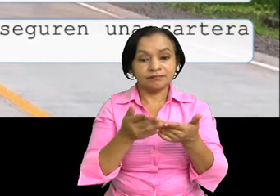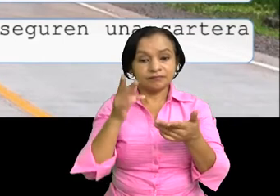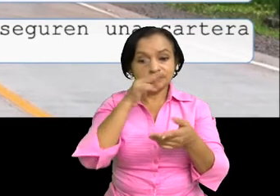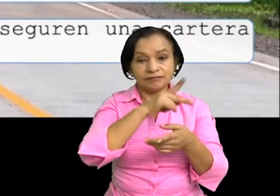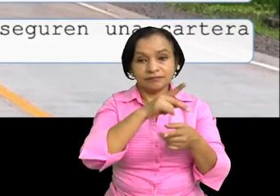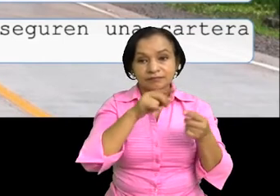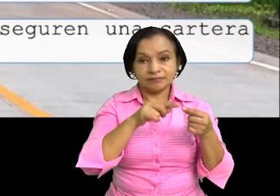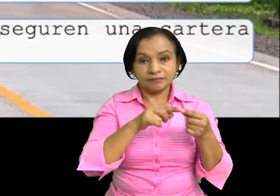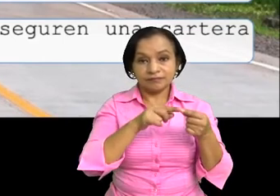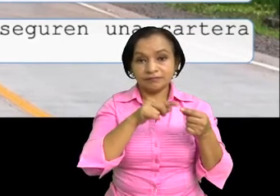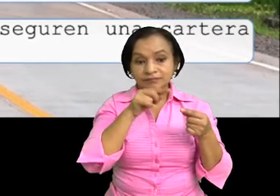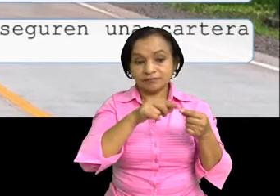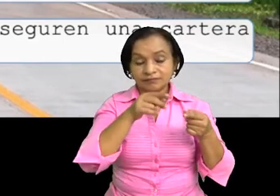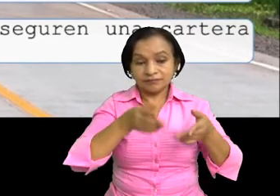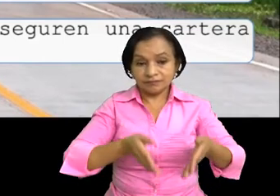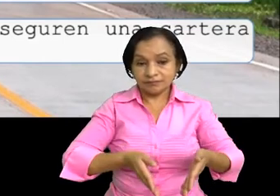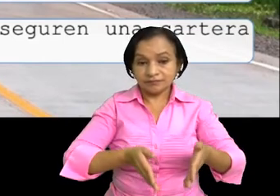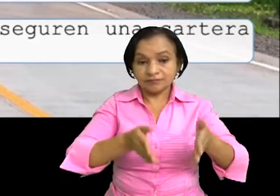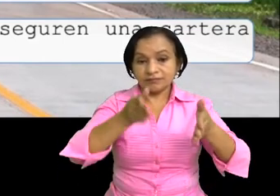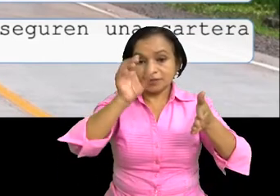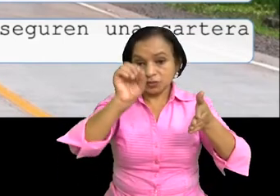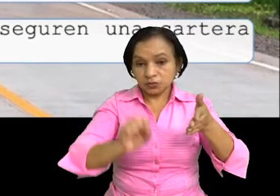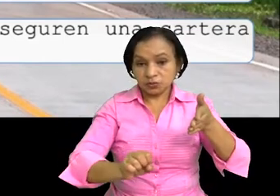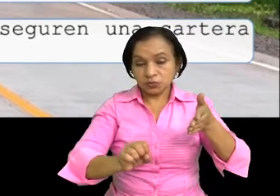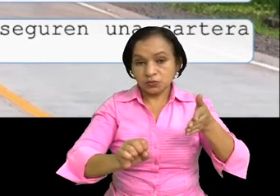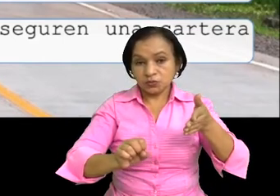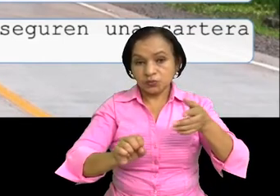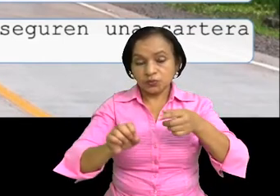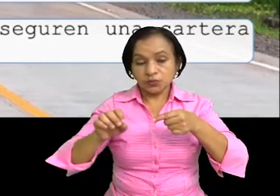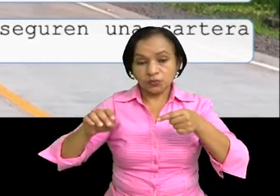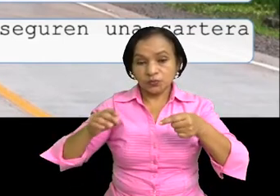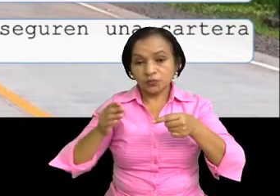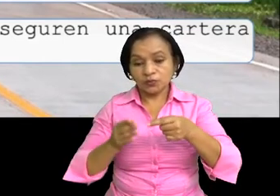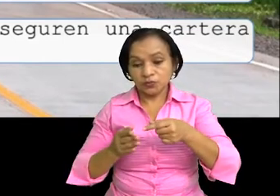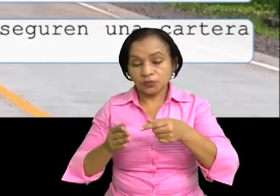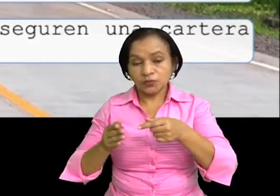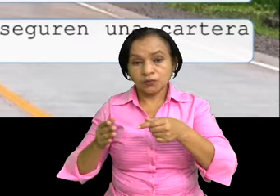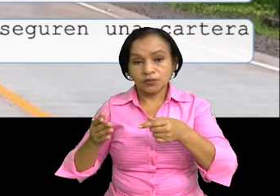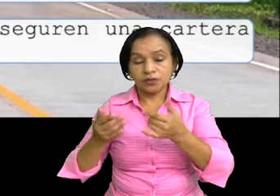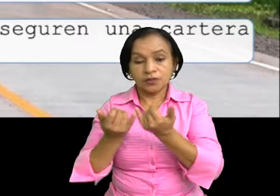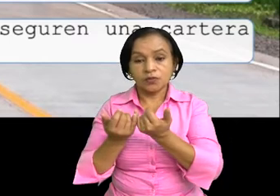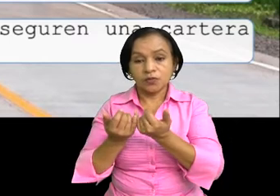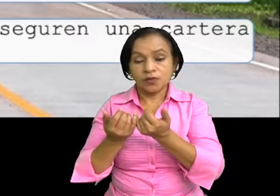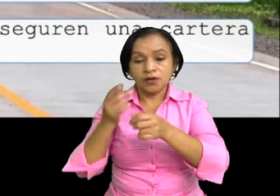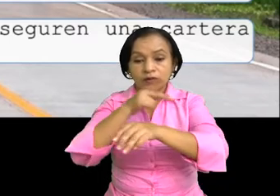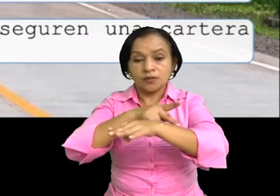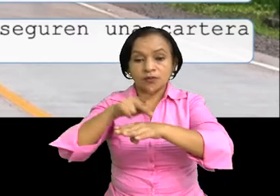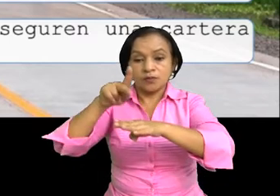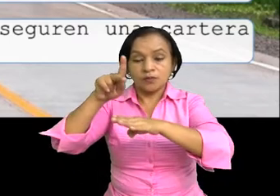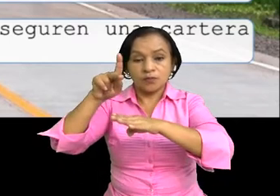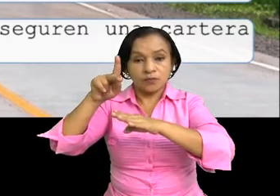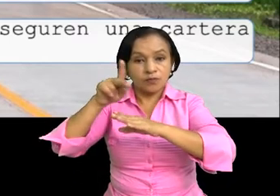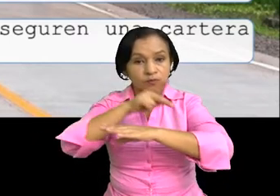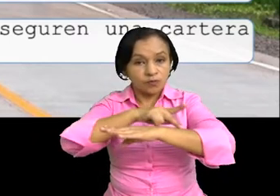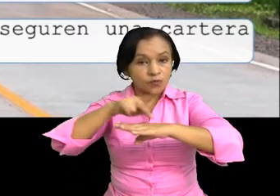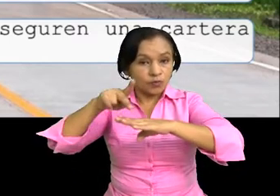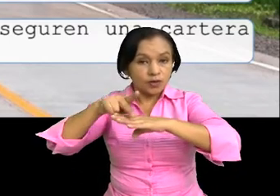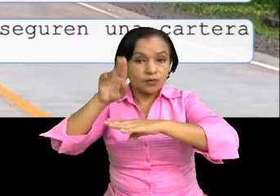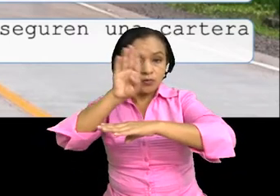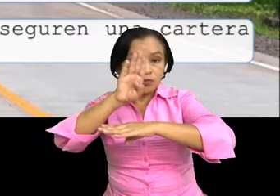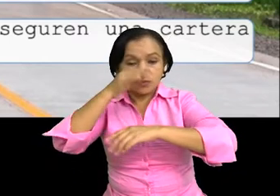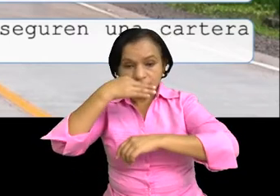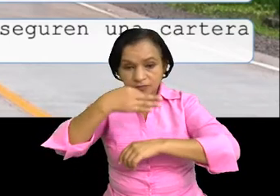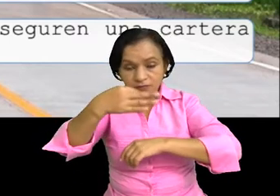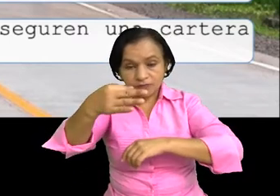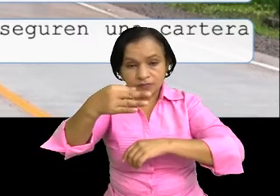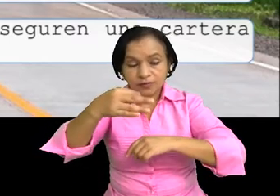Pacífico, del Caribe Sur, que va hacia Bluefield y al futuro puerto de Bluefield. Amén. Y el corredor estratégico